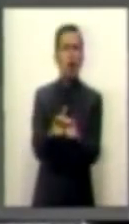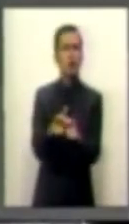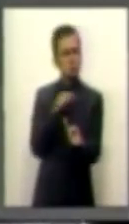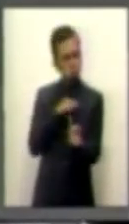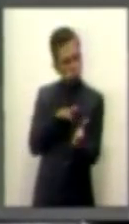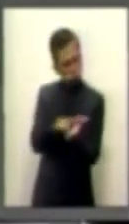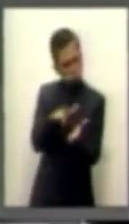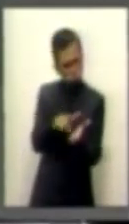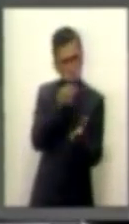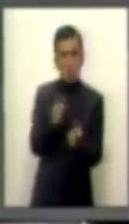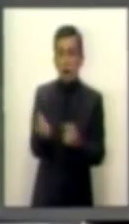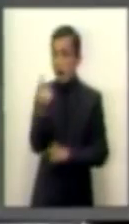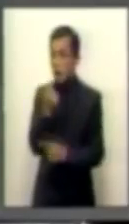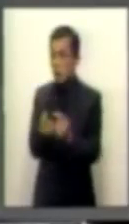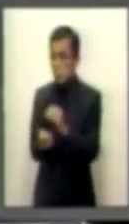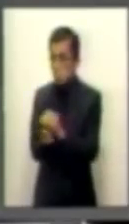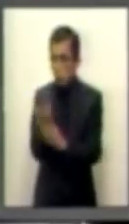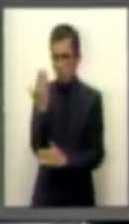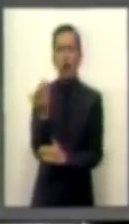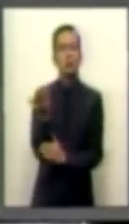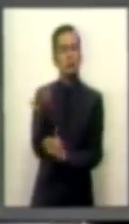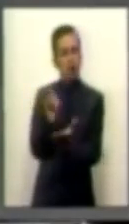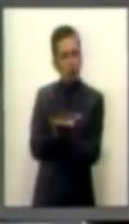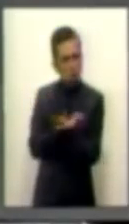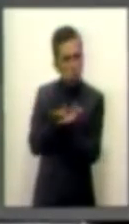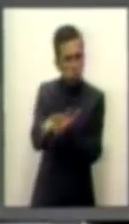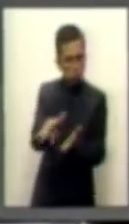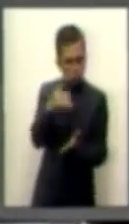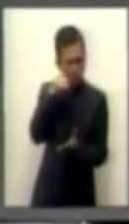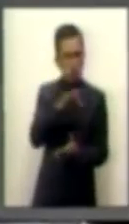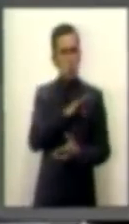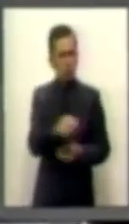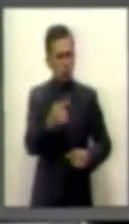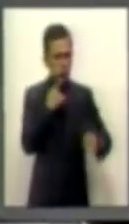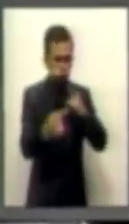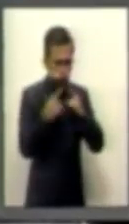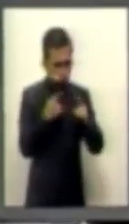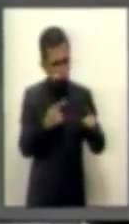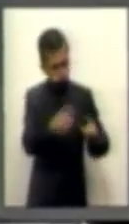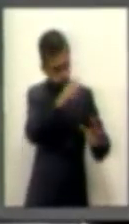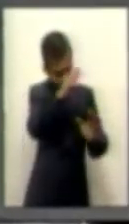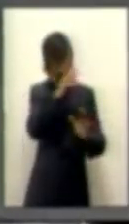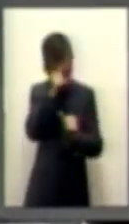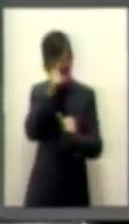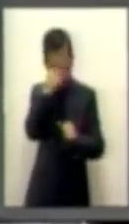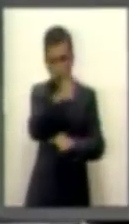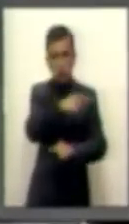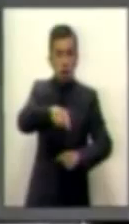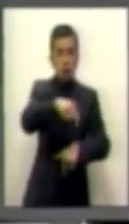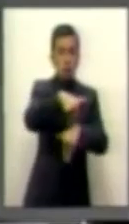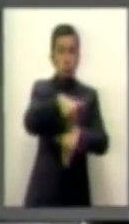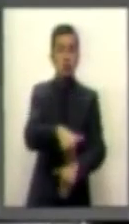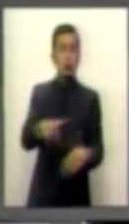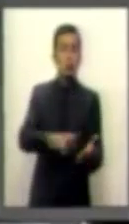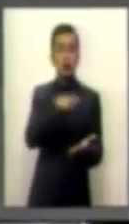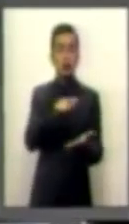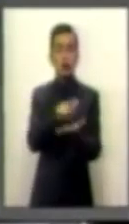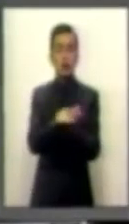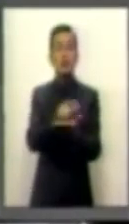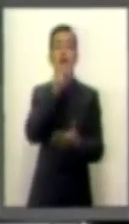para facilitar mecanismos de diálogo y concertación a fin de que se cumpla con la ley se tenga